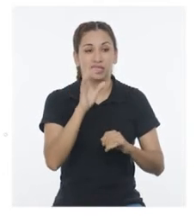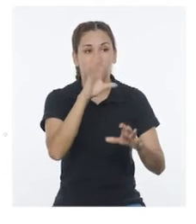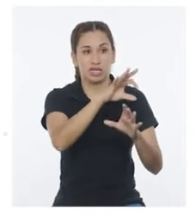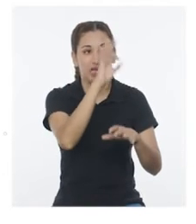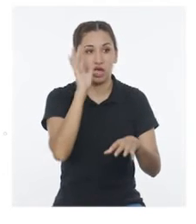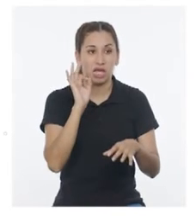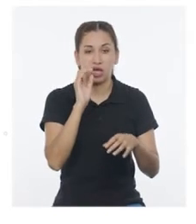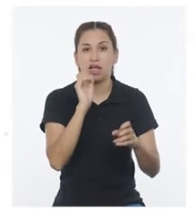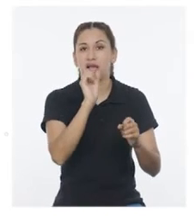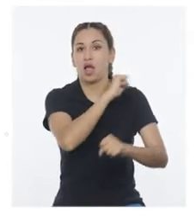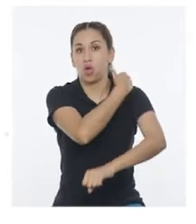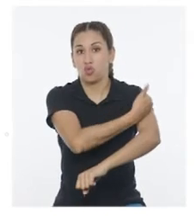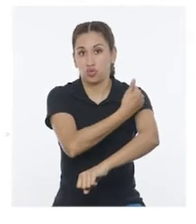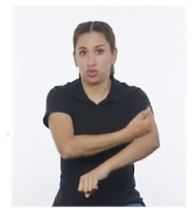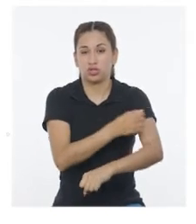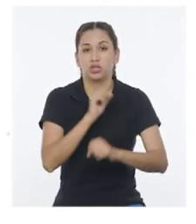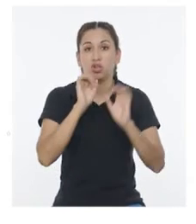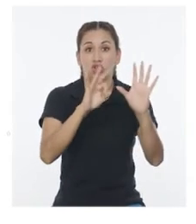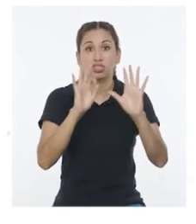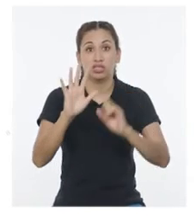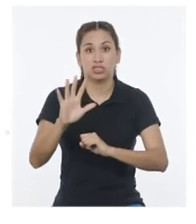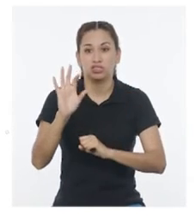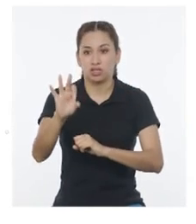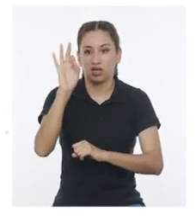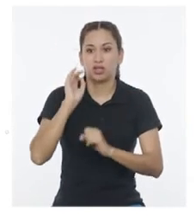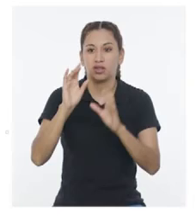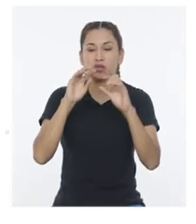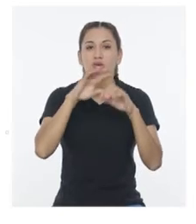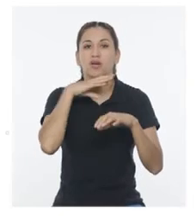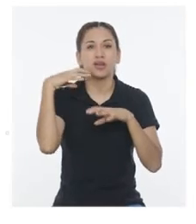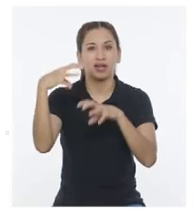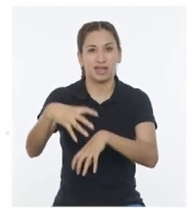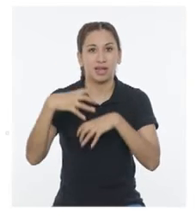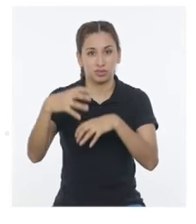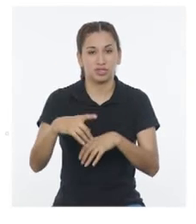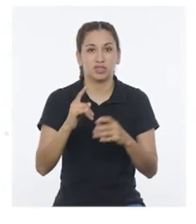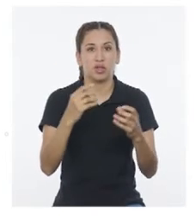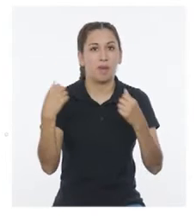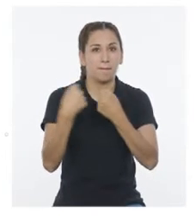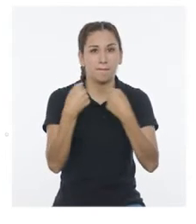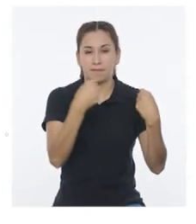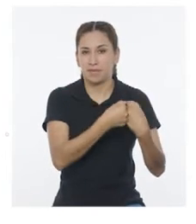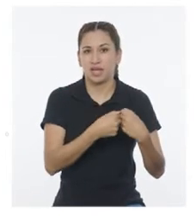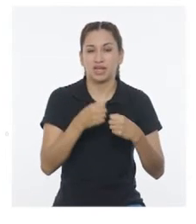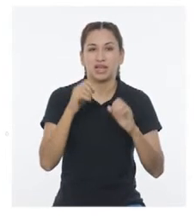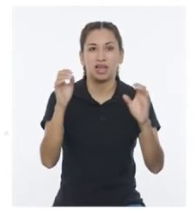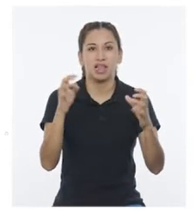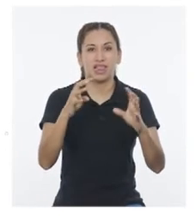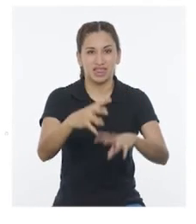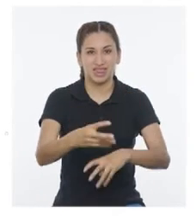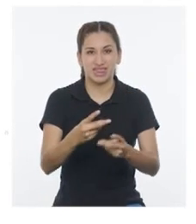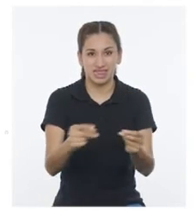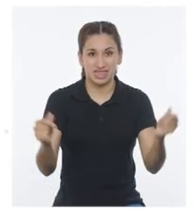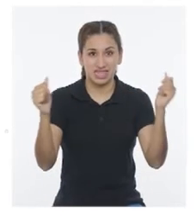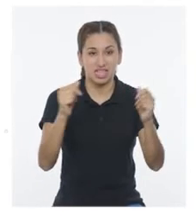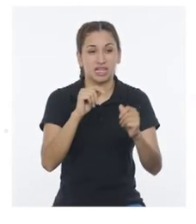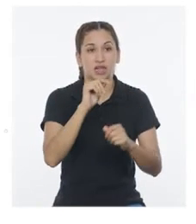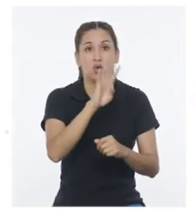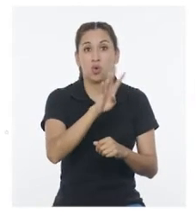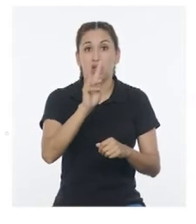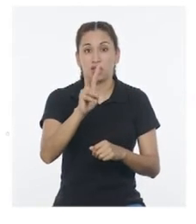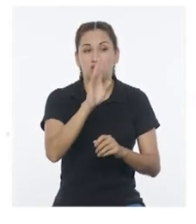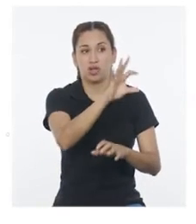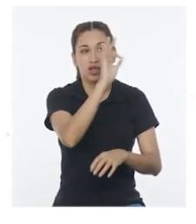las autoridades, mientras que 85 a las rondas. En conflictos por tierras, 42